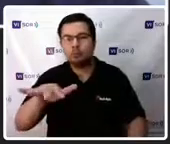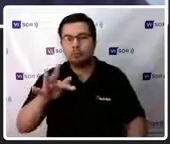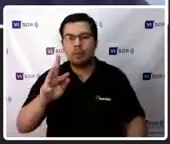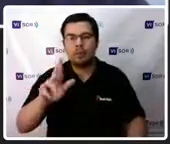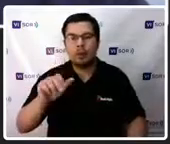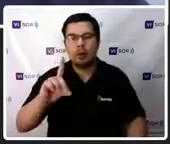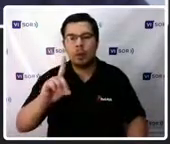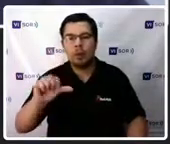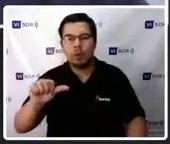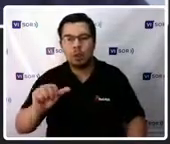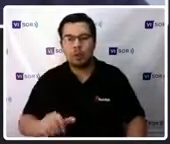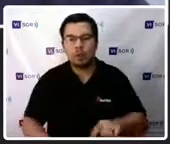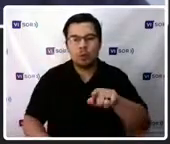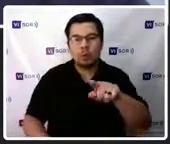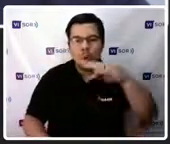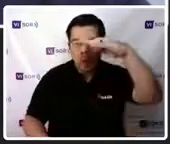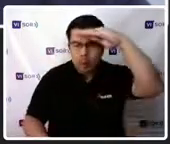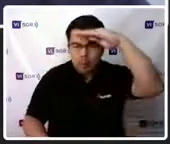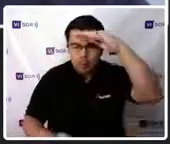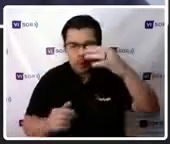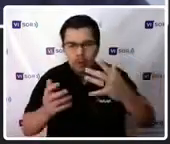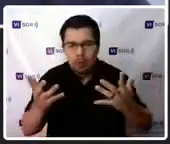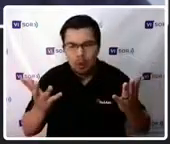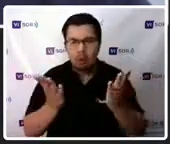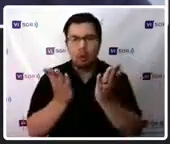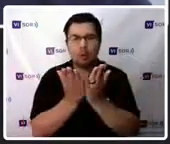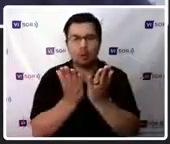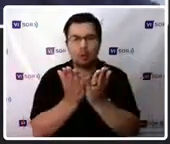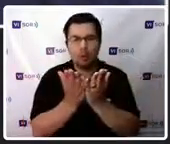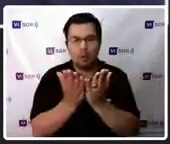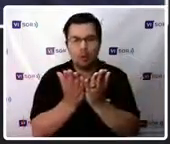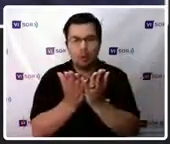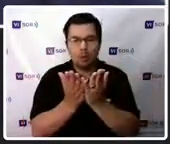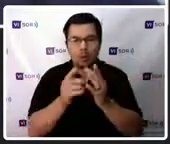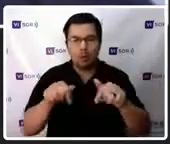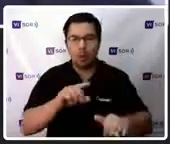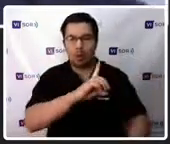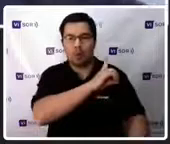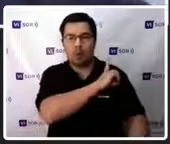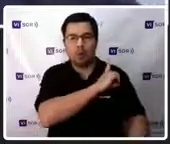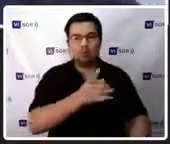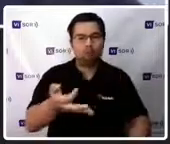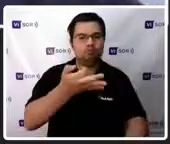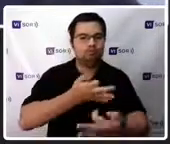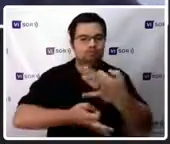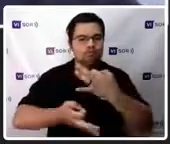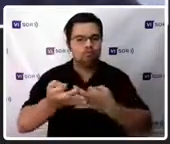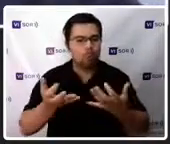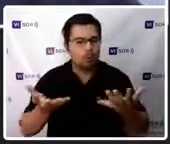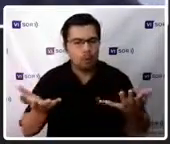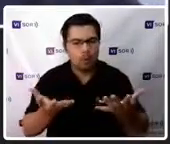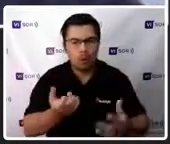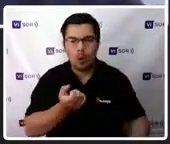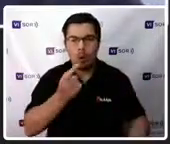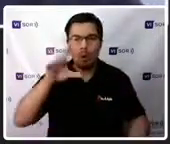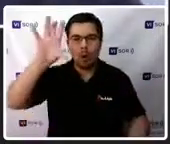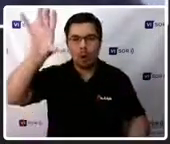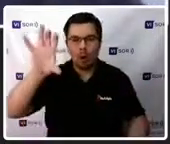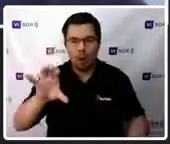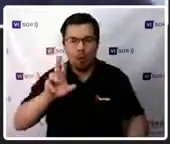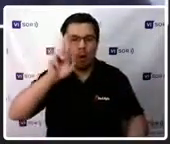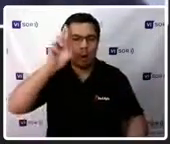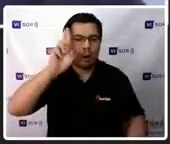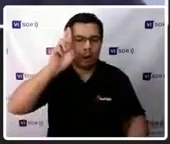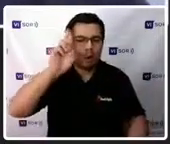tu experiencia como estudiante de Edu, ¿qué nos puedes contar? ¿Qué asignaturas recuerdas más? ¿Qué es lo que más te gustó? ¿Qué es